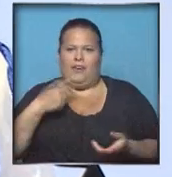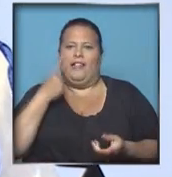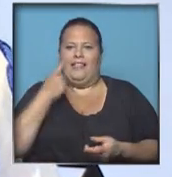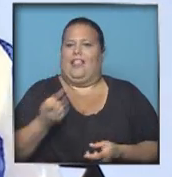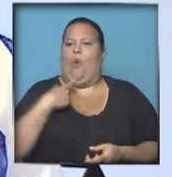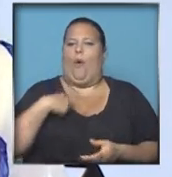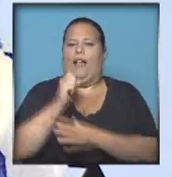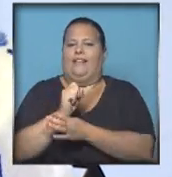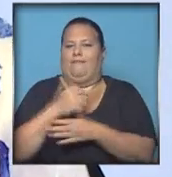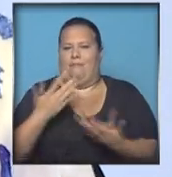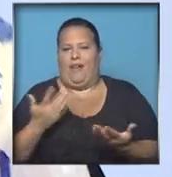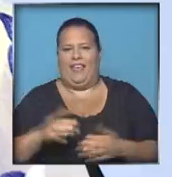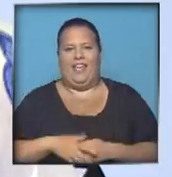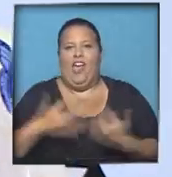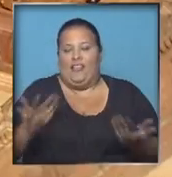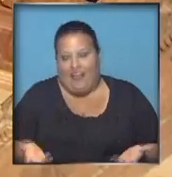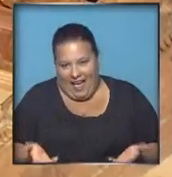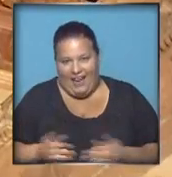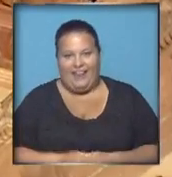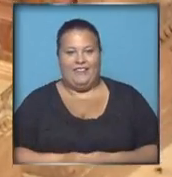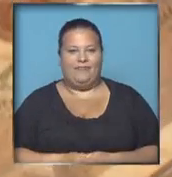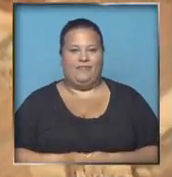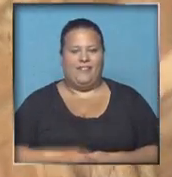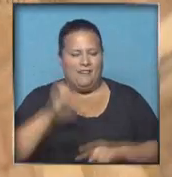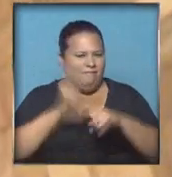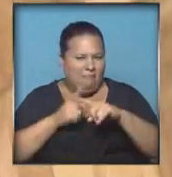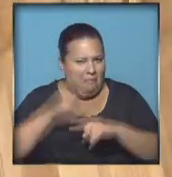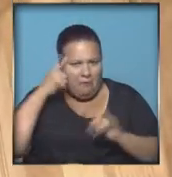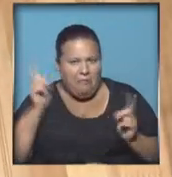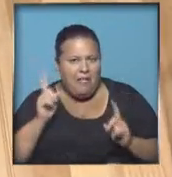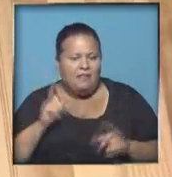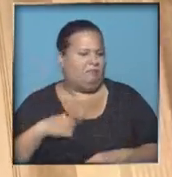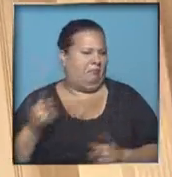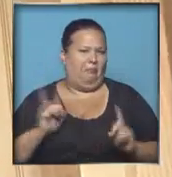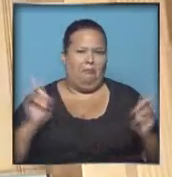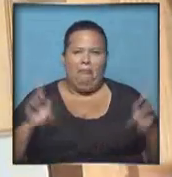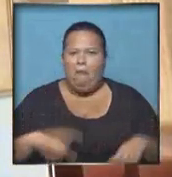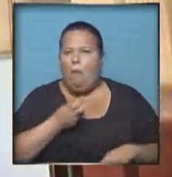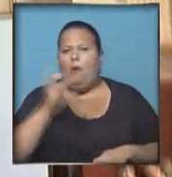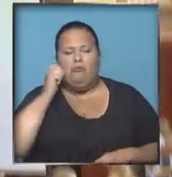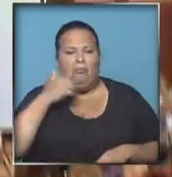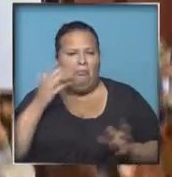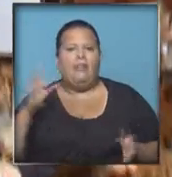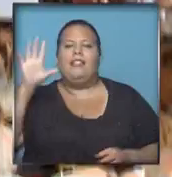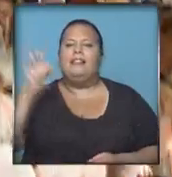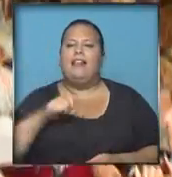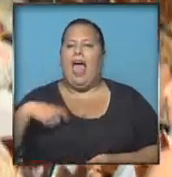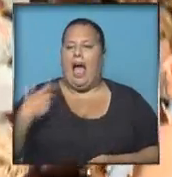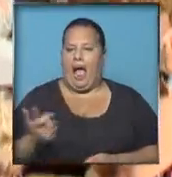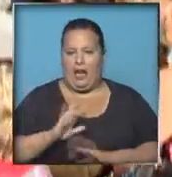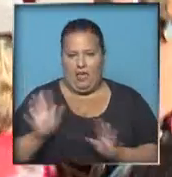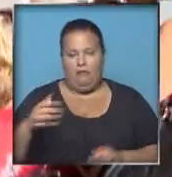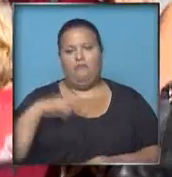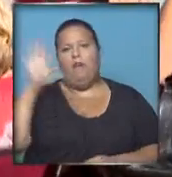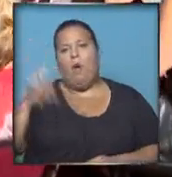talento que tenía personal y entonces claro yo no llevaba la cuenta me dijeron trae tu carné